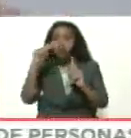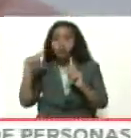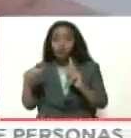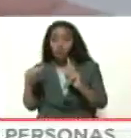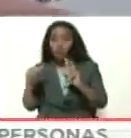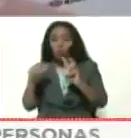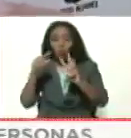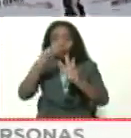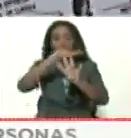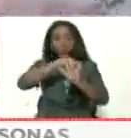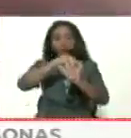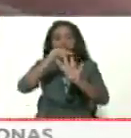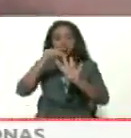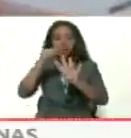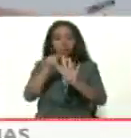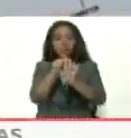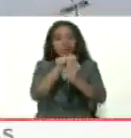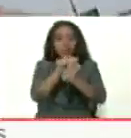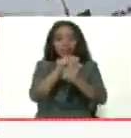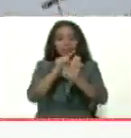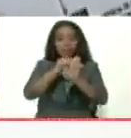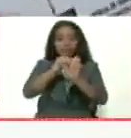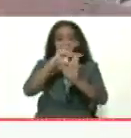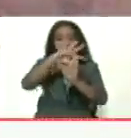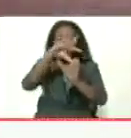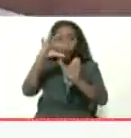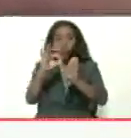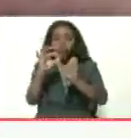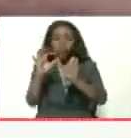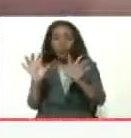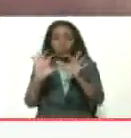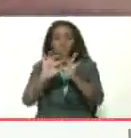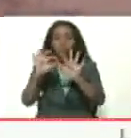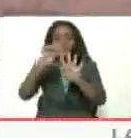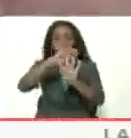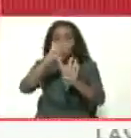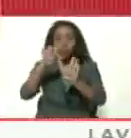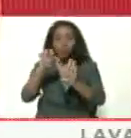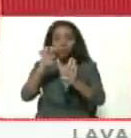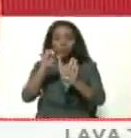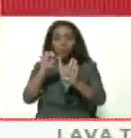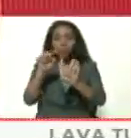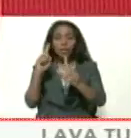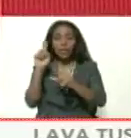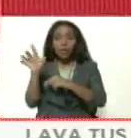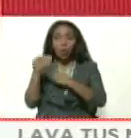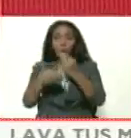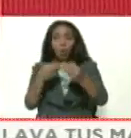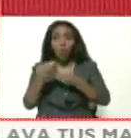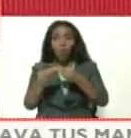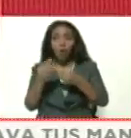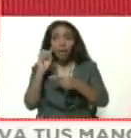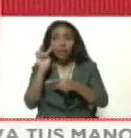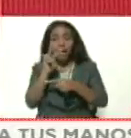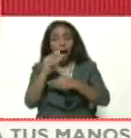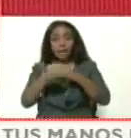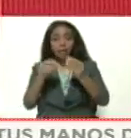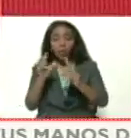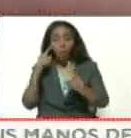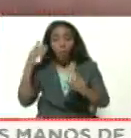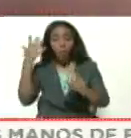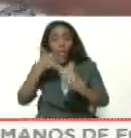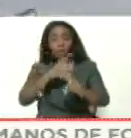es, sabemos qué hace, sabemos cómo se relaciona. Y de las relaciones de Cliver Alcalá, que le ordena a